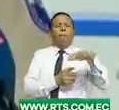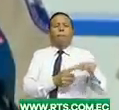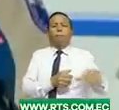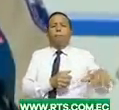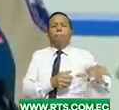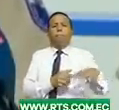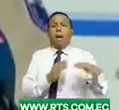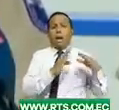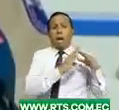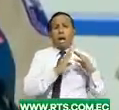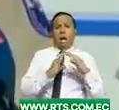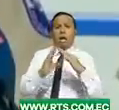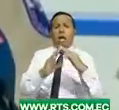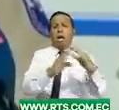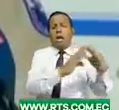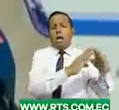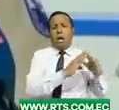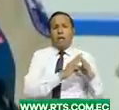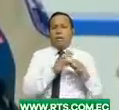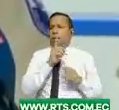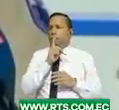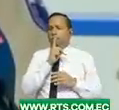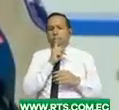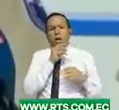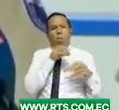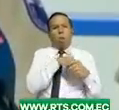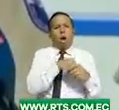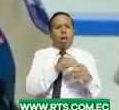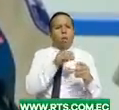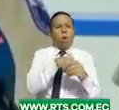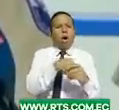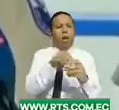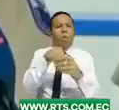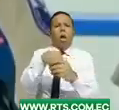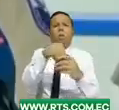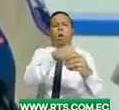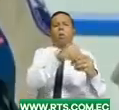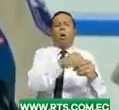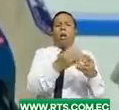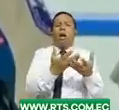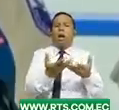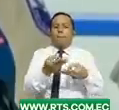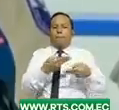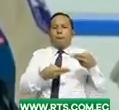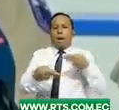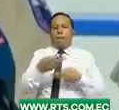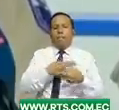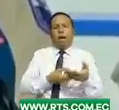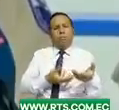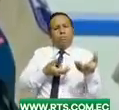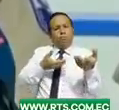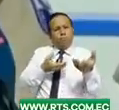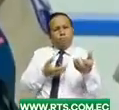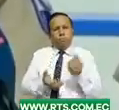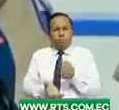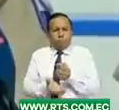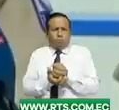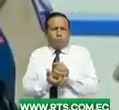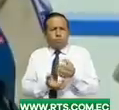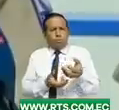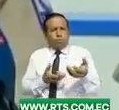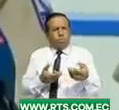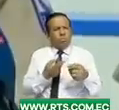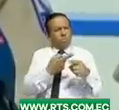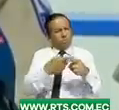como centros de acopio para el almacenamiento y venta de armamento, municiones y artefactos explosivos. Según